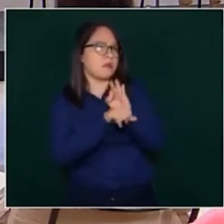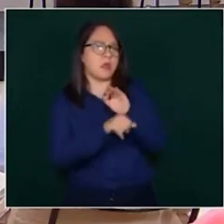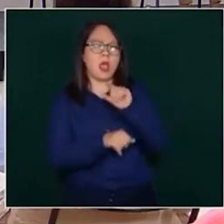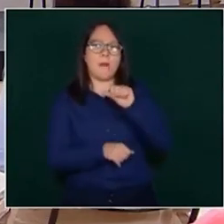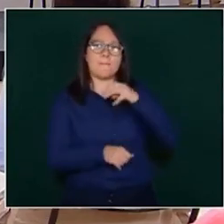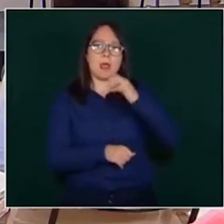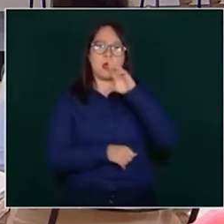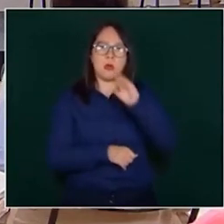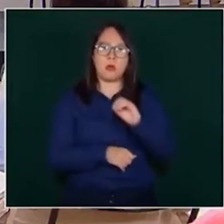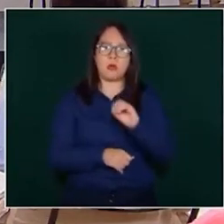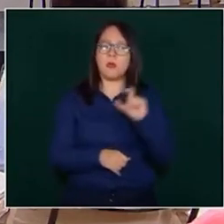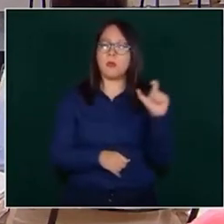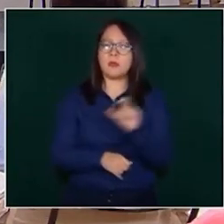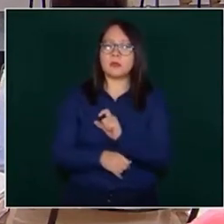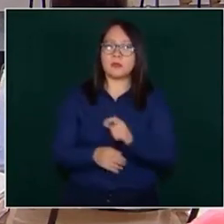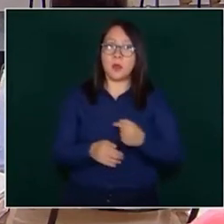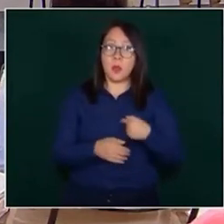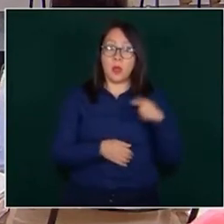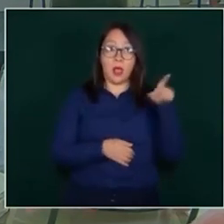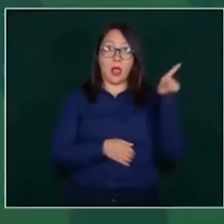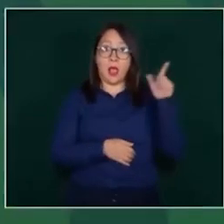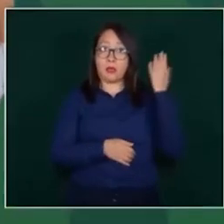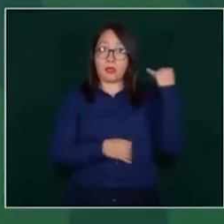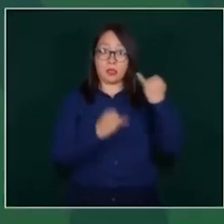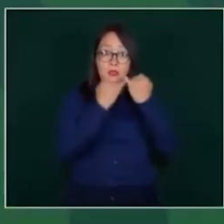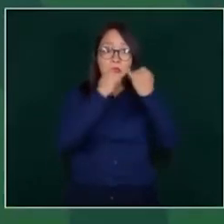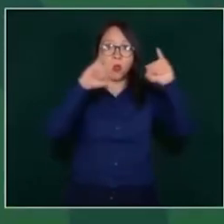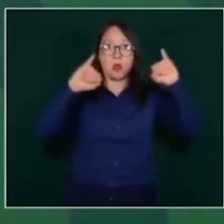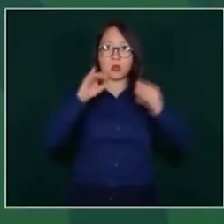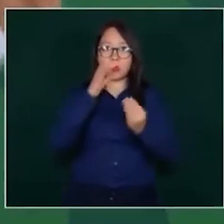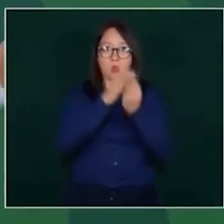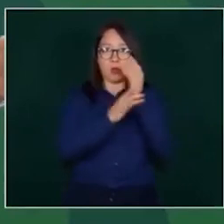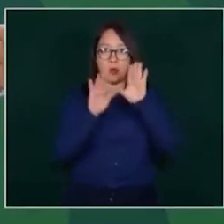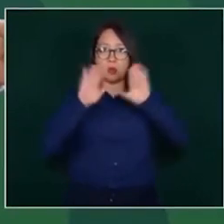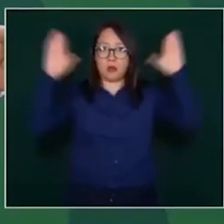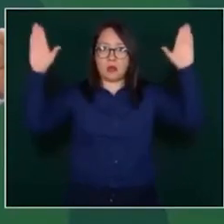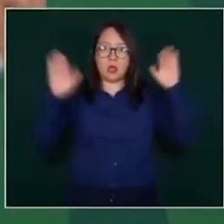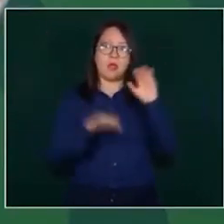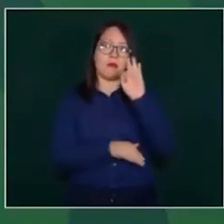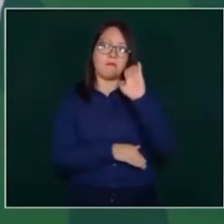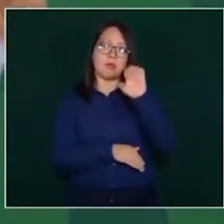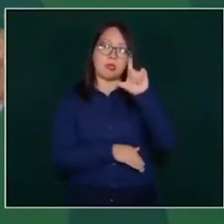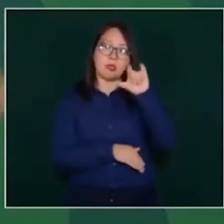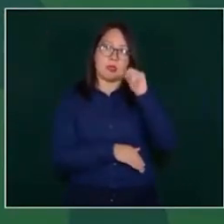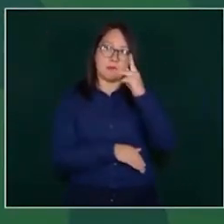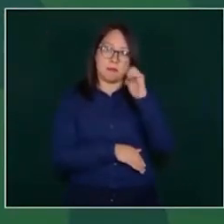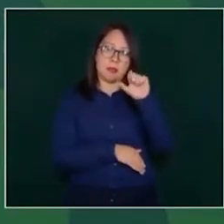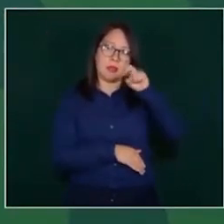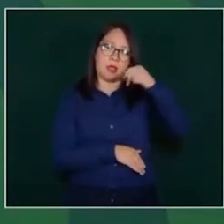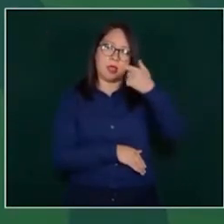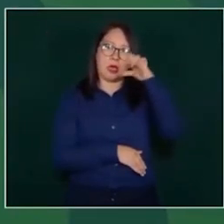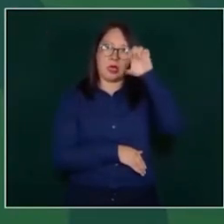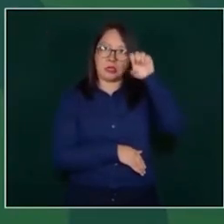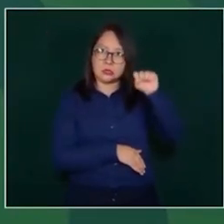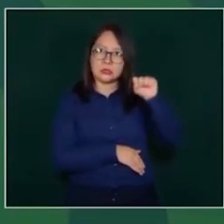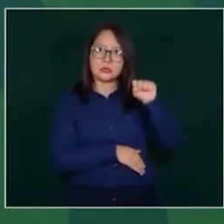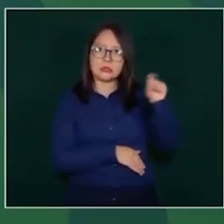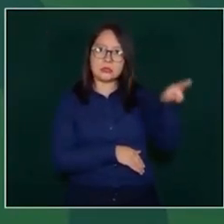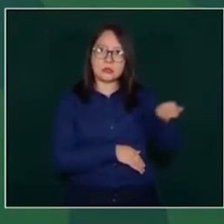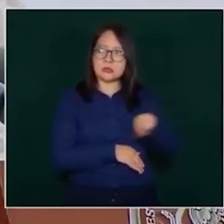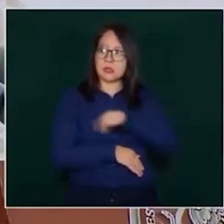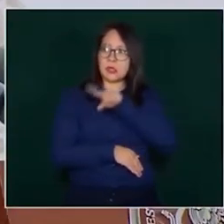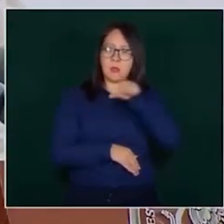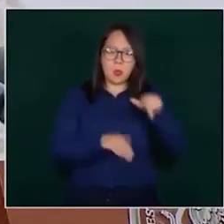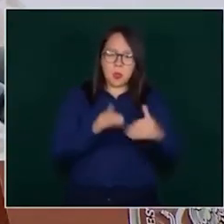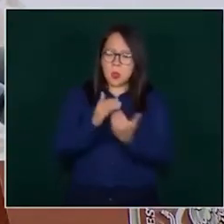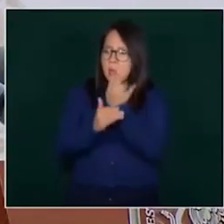el nuevo aeropuerto Felipe Ángeles. Sale la campaña de los artistas al